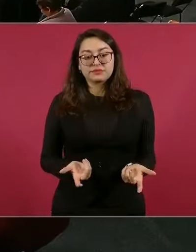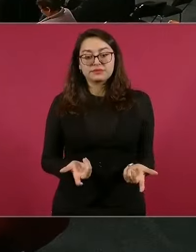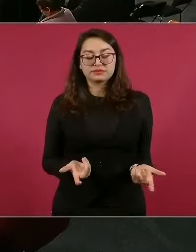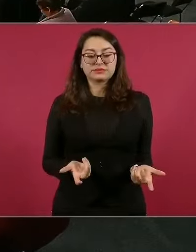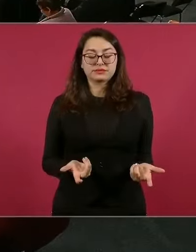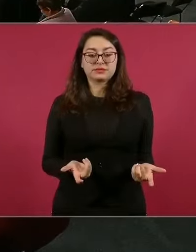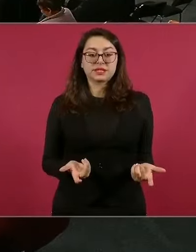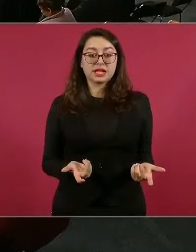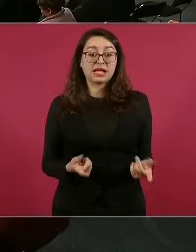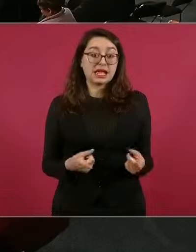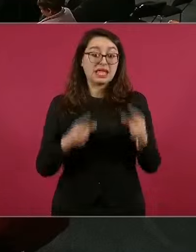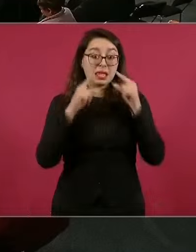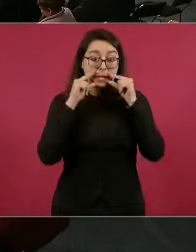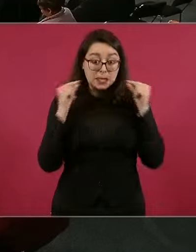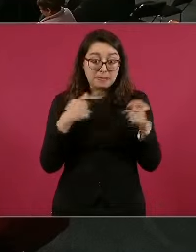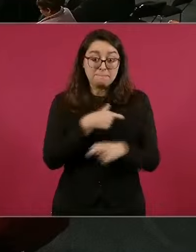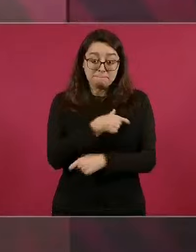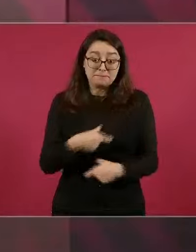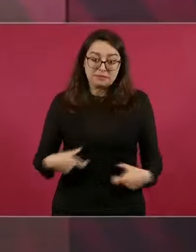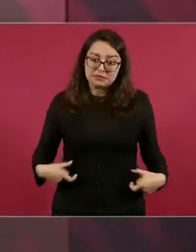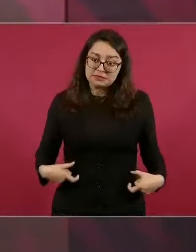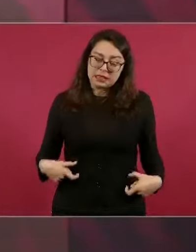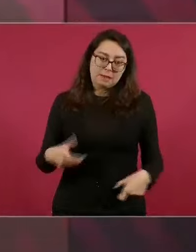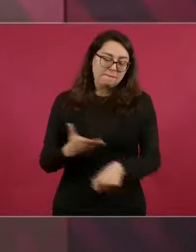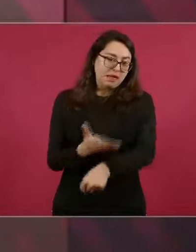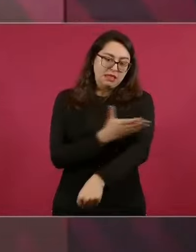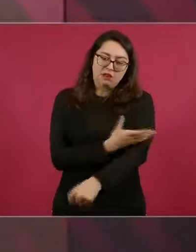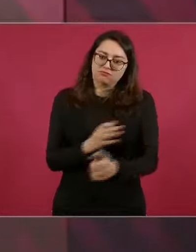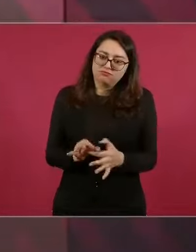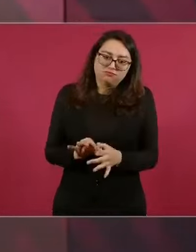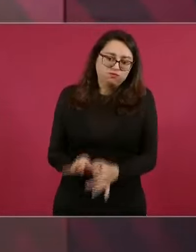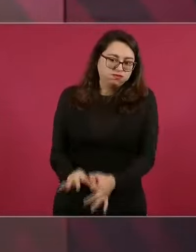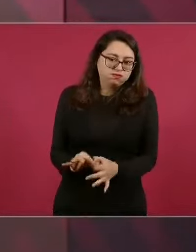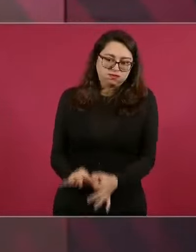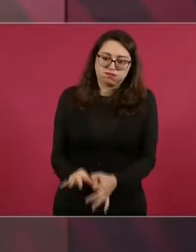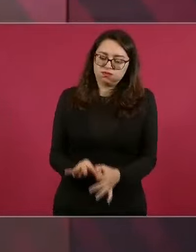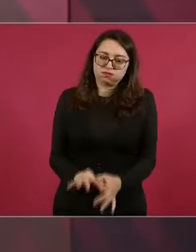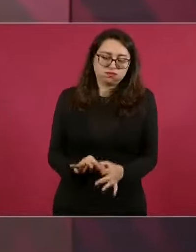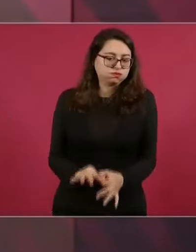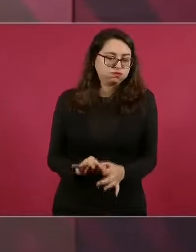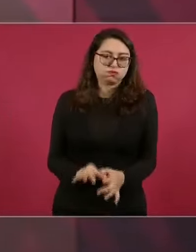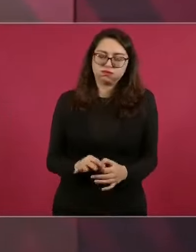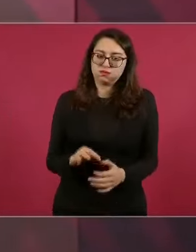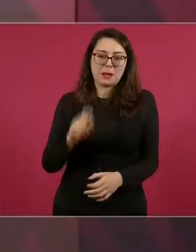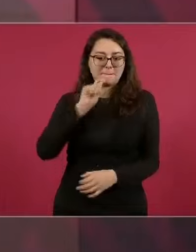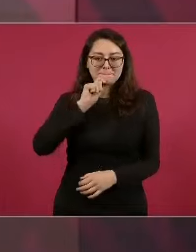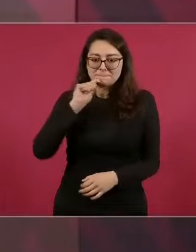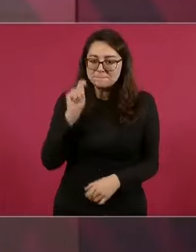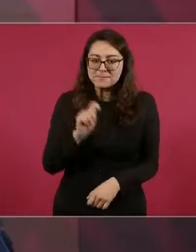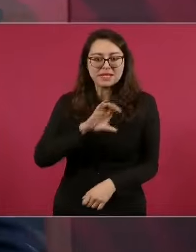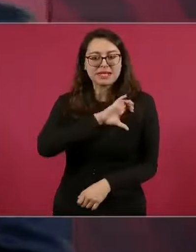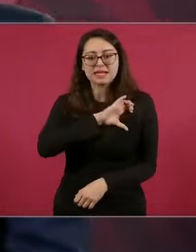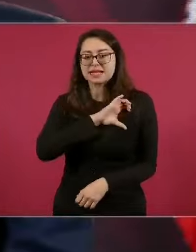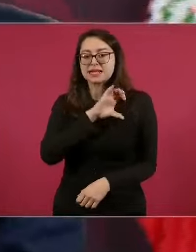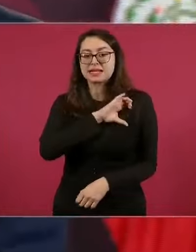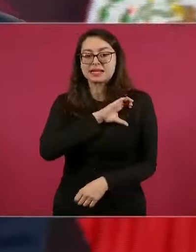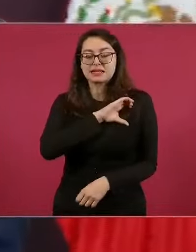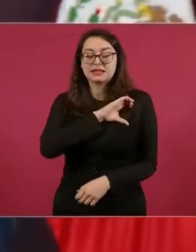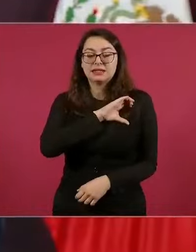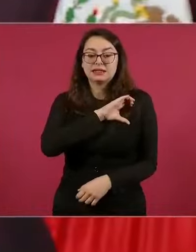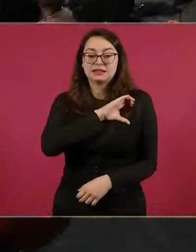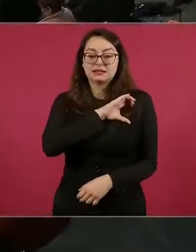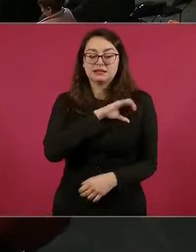Hay un párrafo de este trabajo que dice, el gobierno de Joe Biden tiene un enorme interés en el manejo de su relación con López Obrador, considerado una